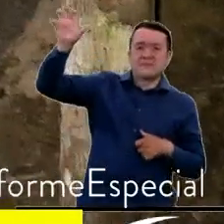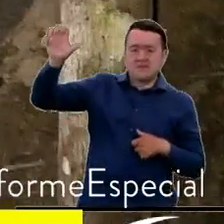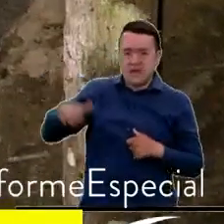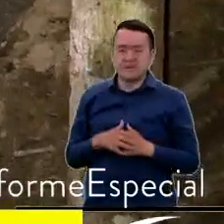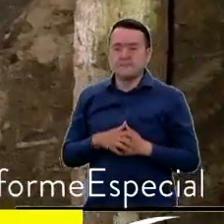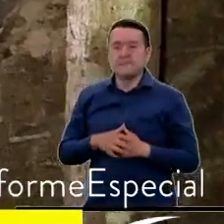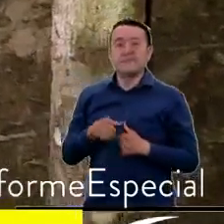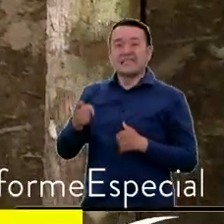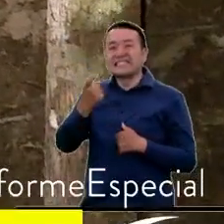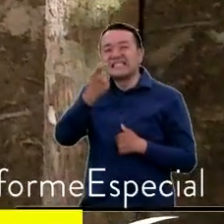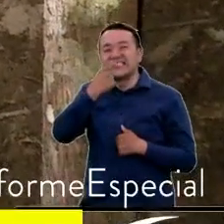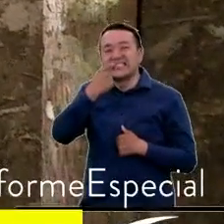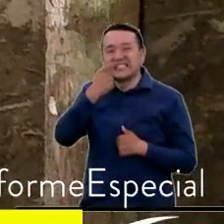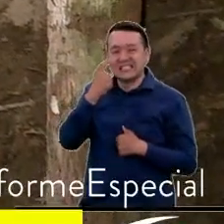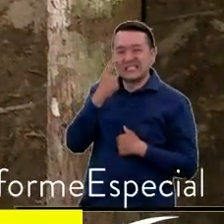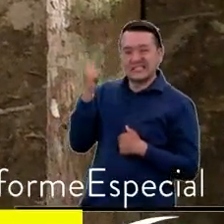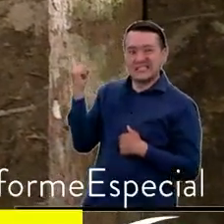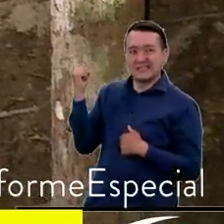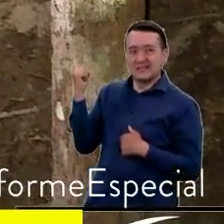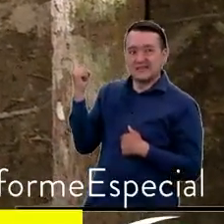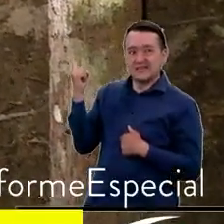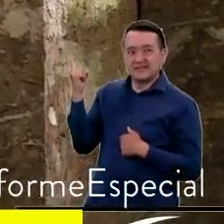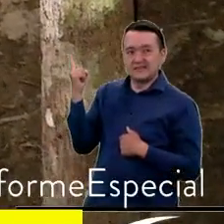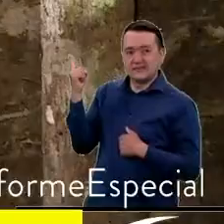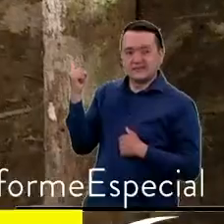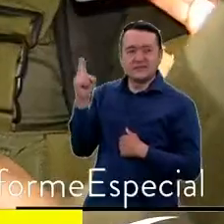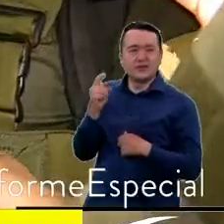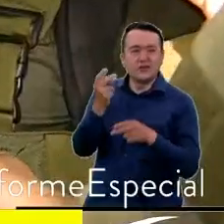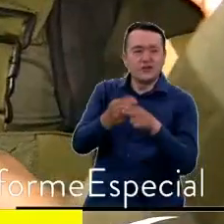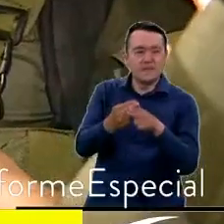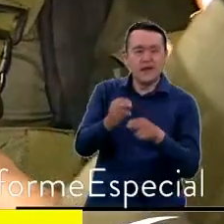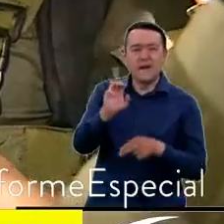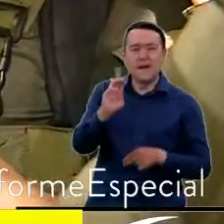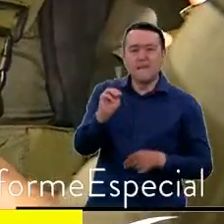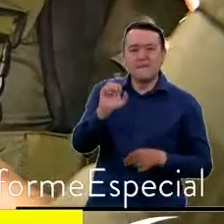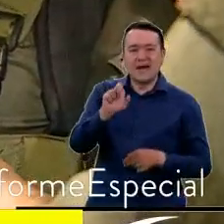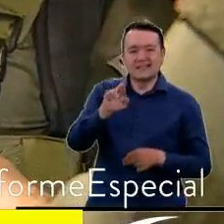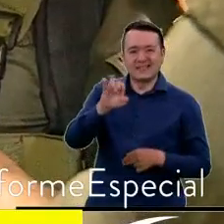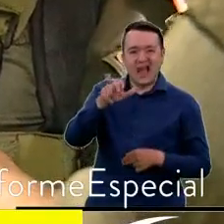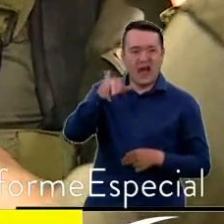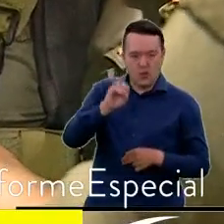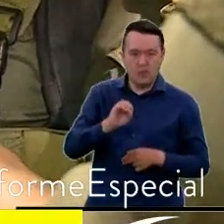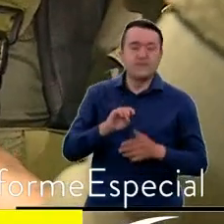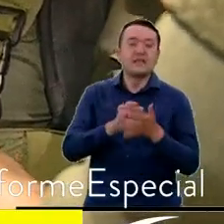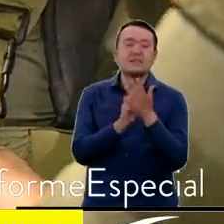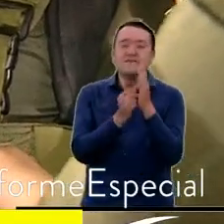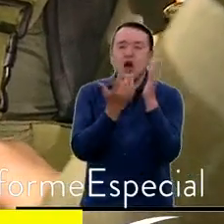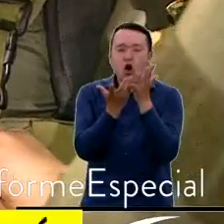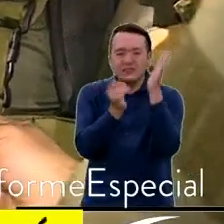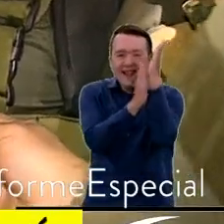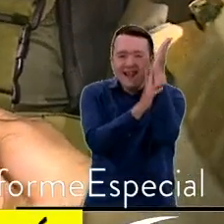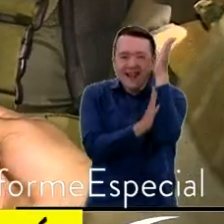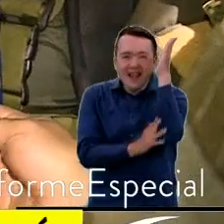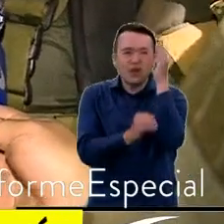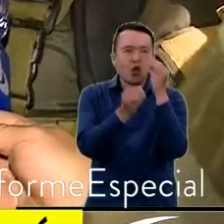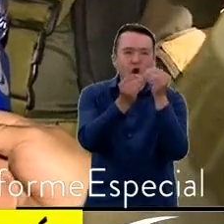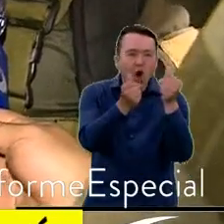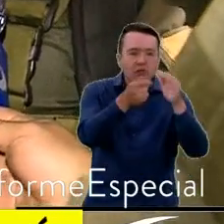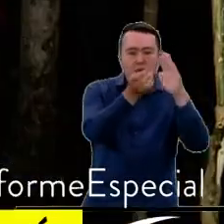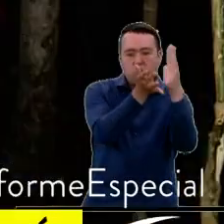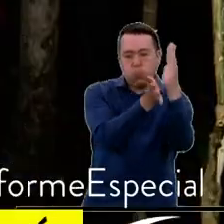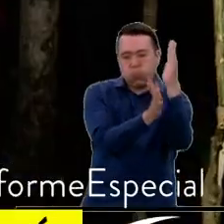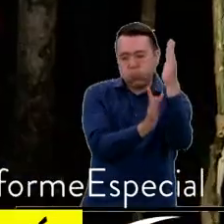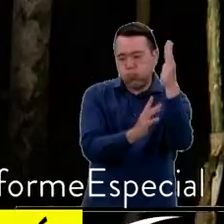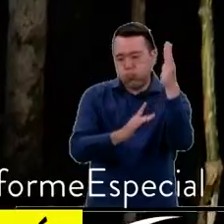estructura metálica conocida como marciano. Él se encarga de reciclar todos los insumos líquidos y sólidos que viene del